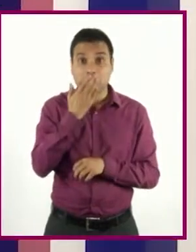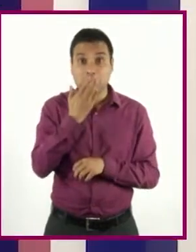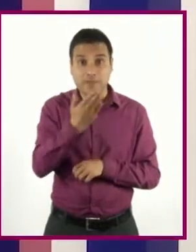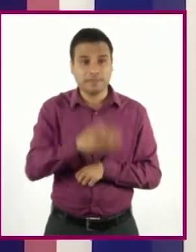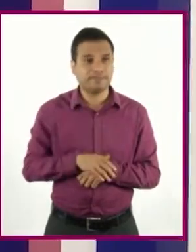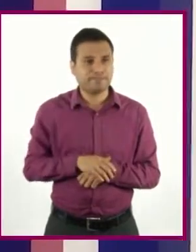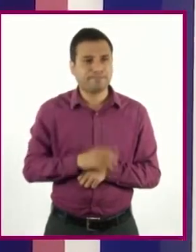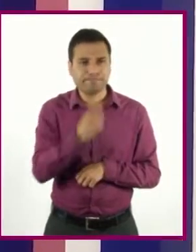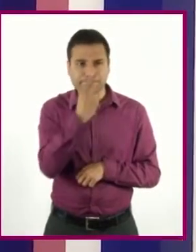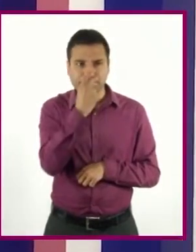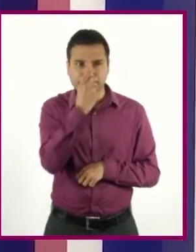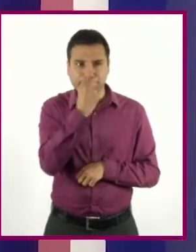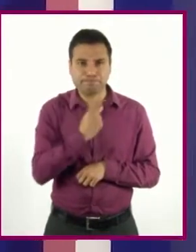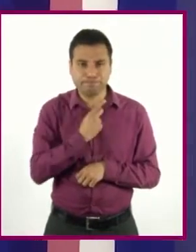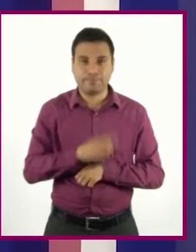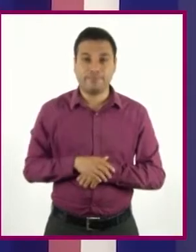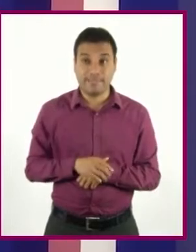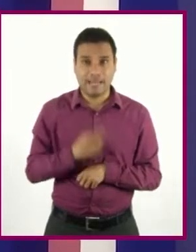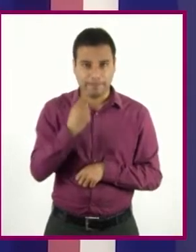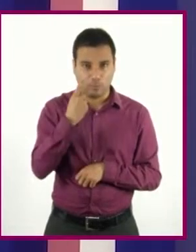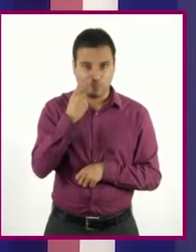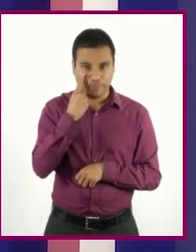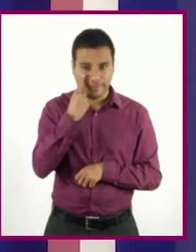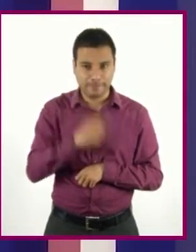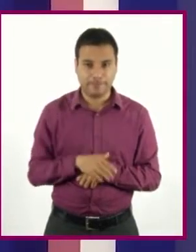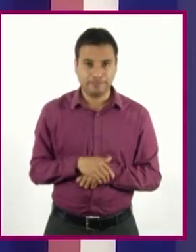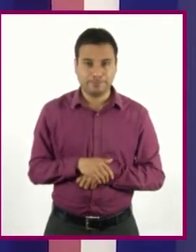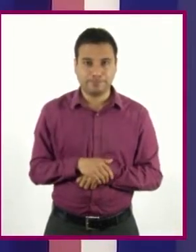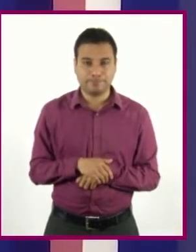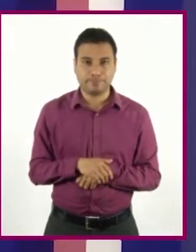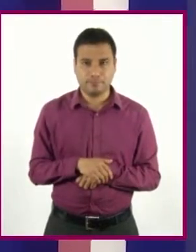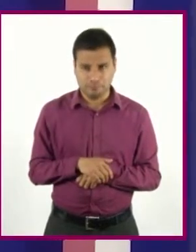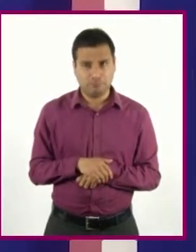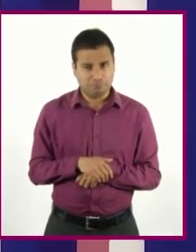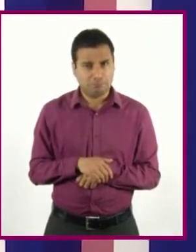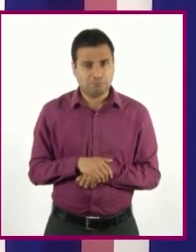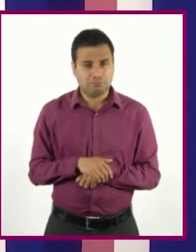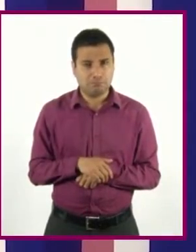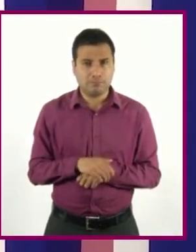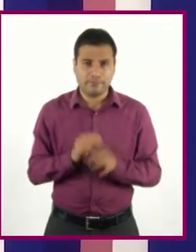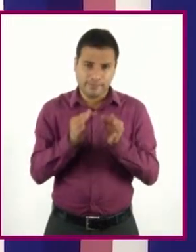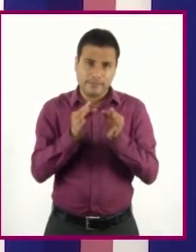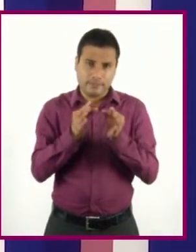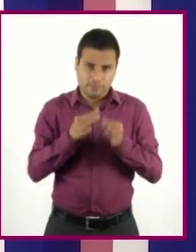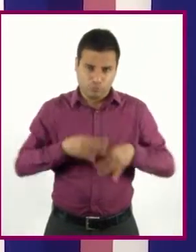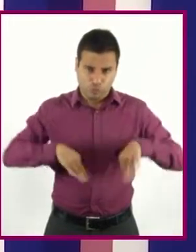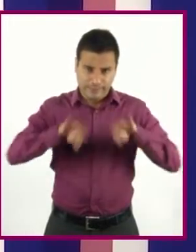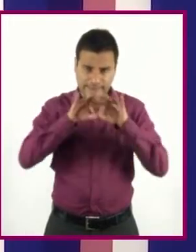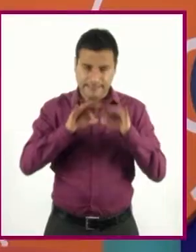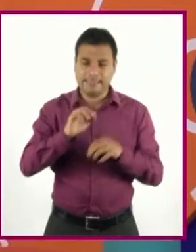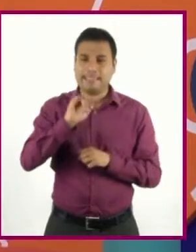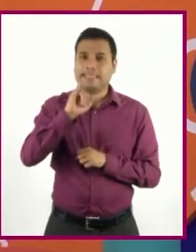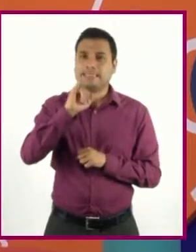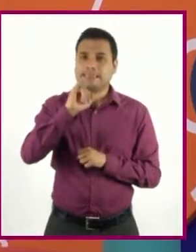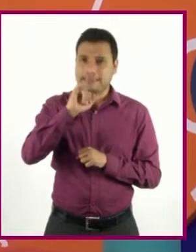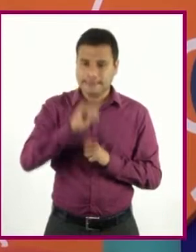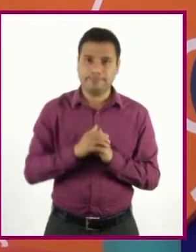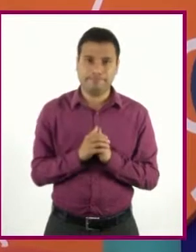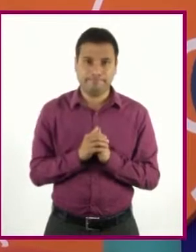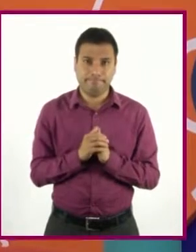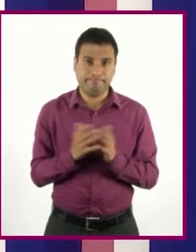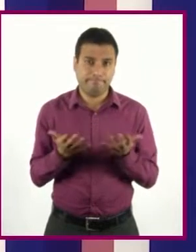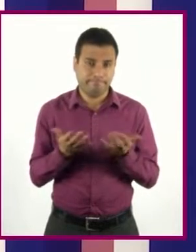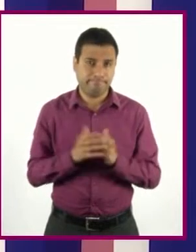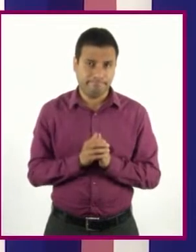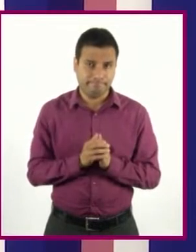luego? Y entonces, sí, muy noble y muy importante, profesor, sobre todo para los que vivimos